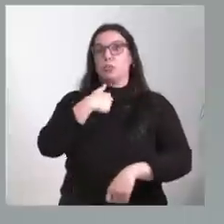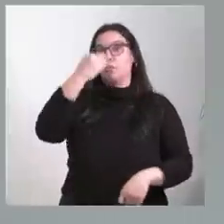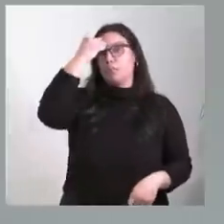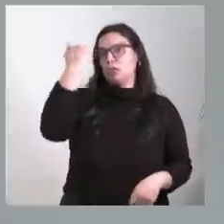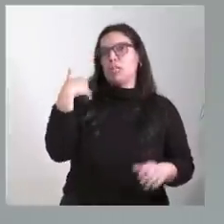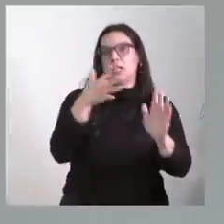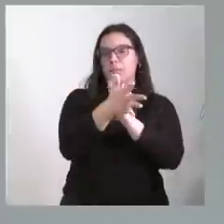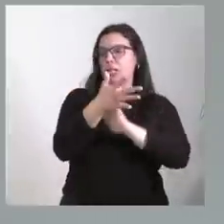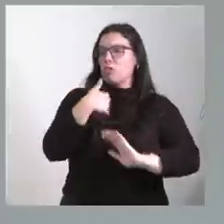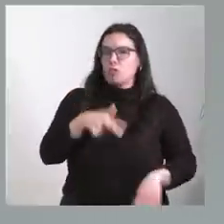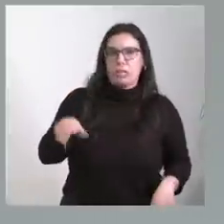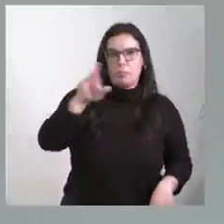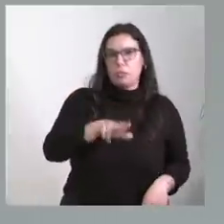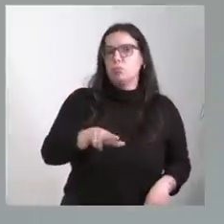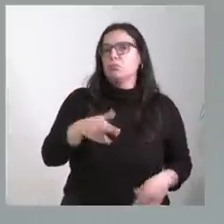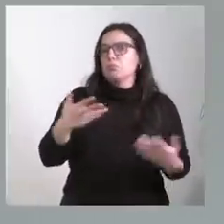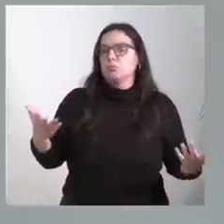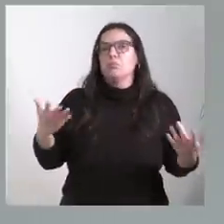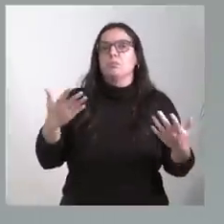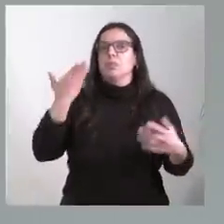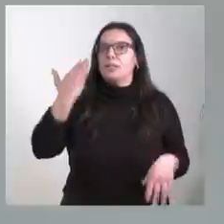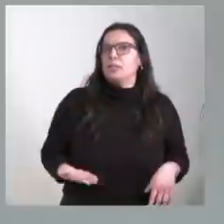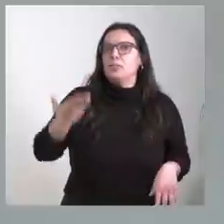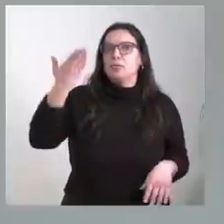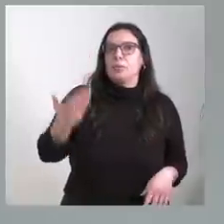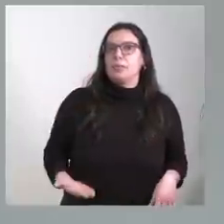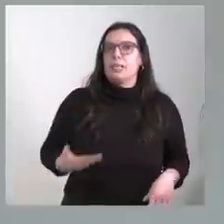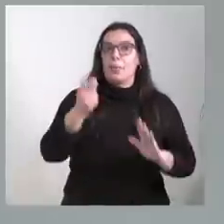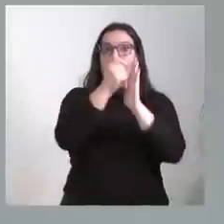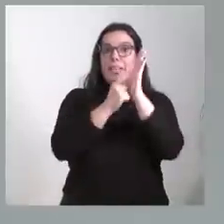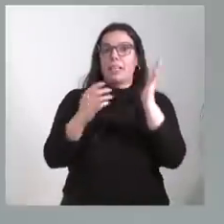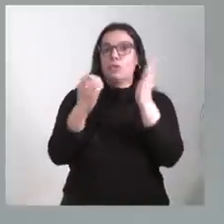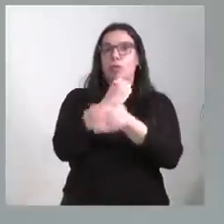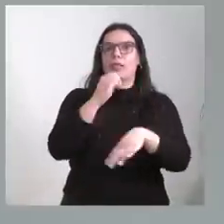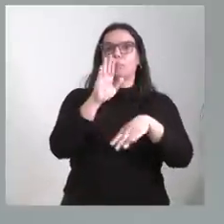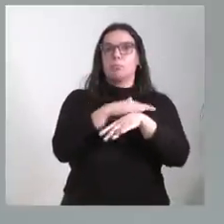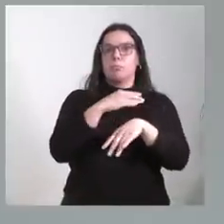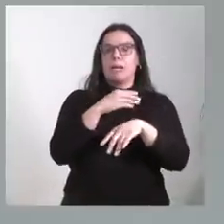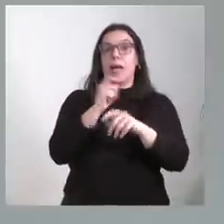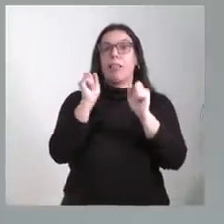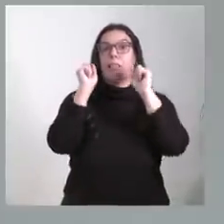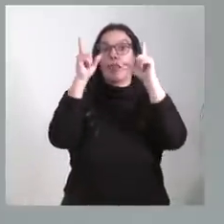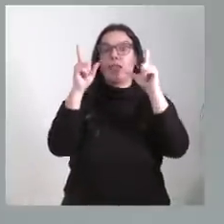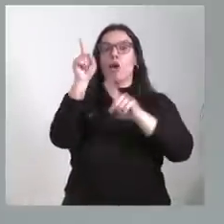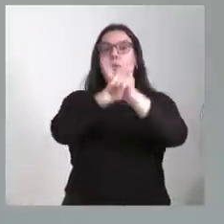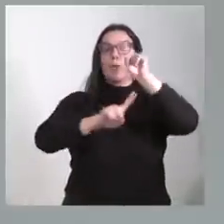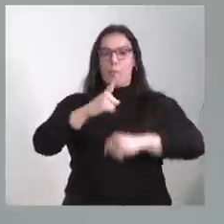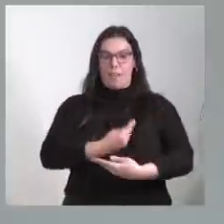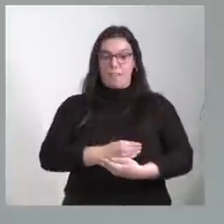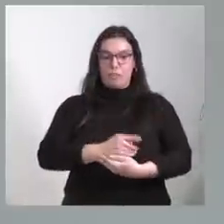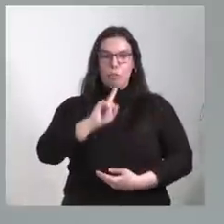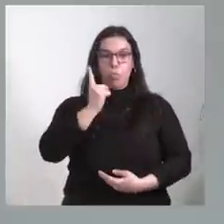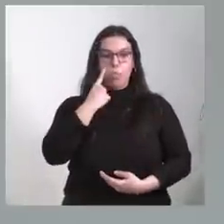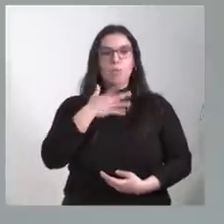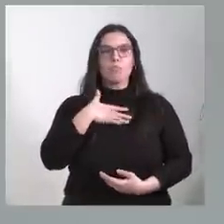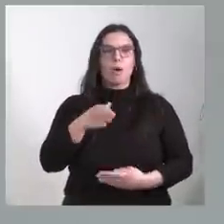se ha dicho pero bueno lo reitero es fundamental también todas estas medidas para la detección de problemas fetales y entonces en ese